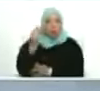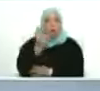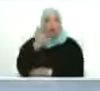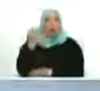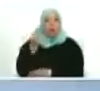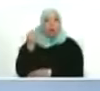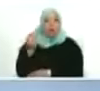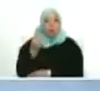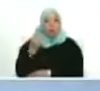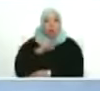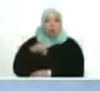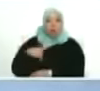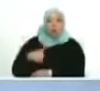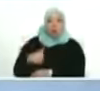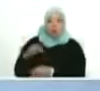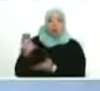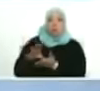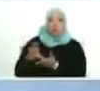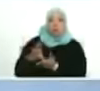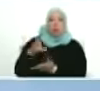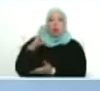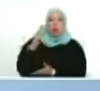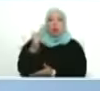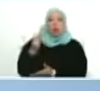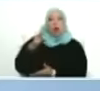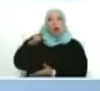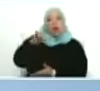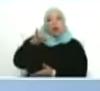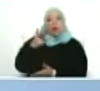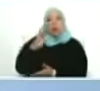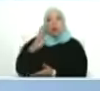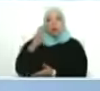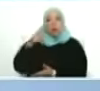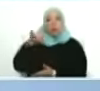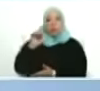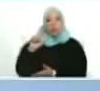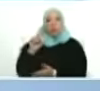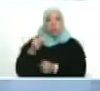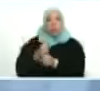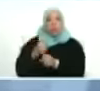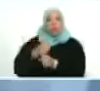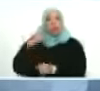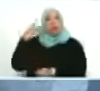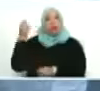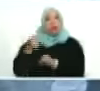juventud de nuestra Ciudad Caribia, de esa Ciudad Caribia que soñaba